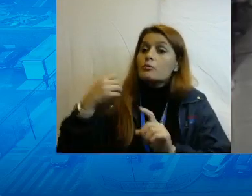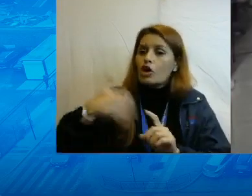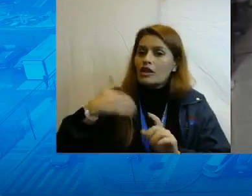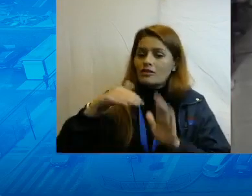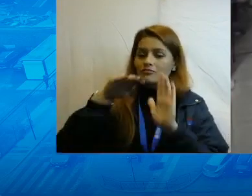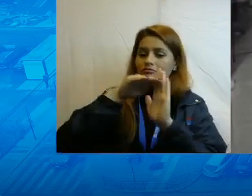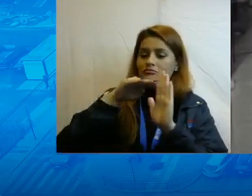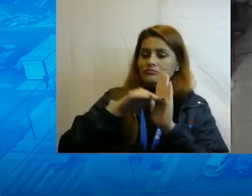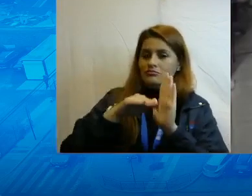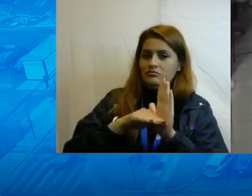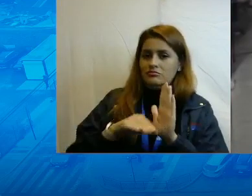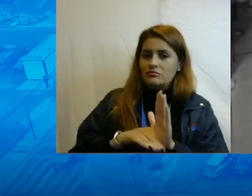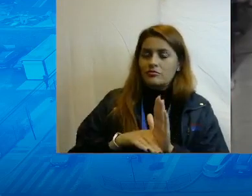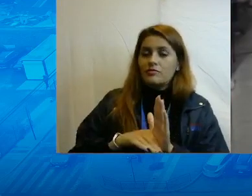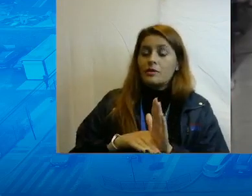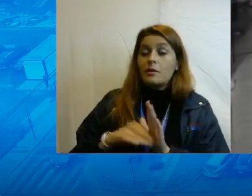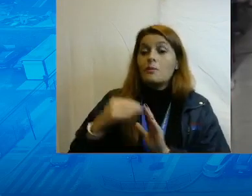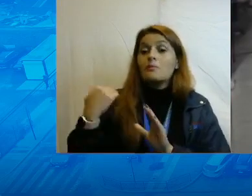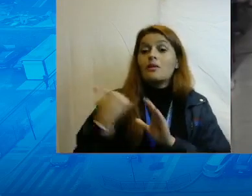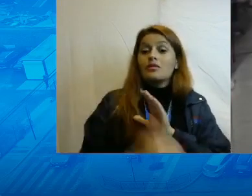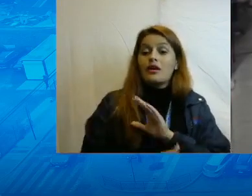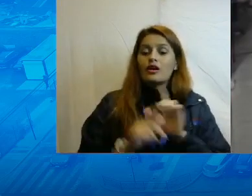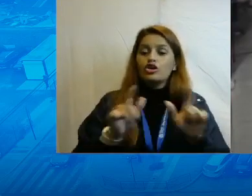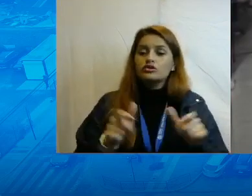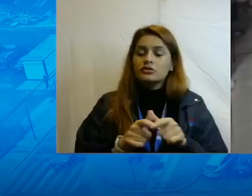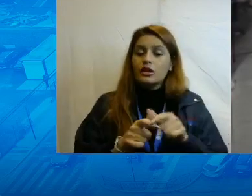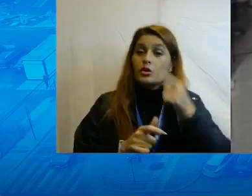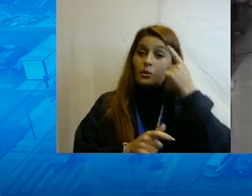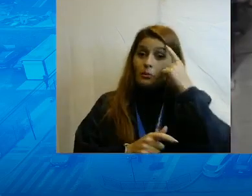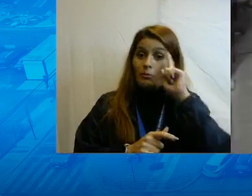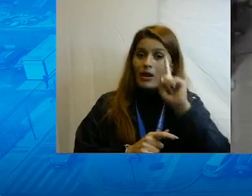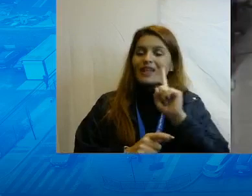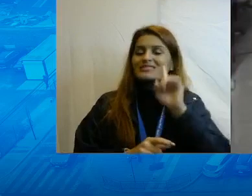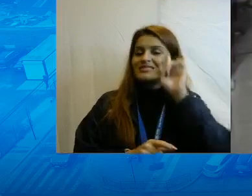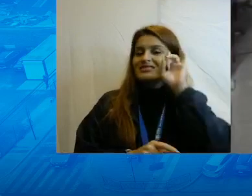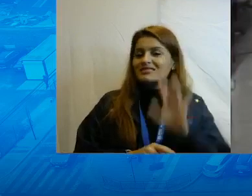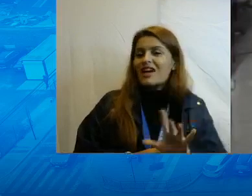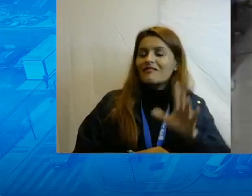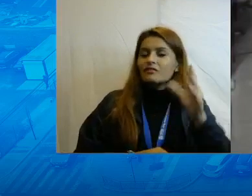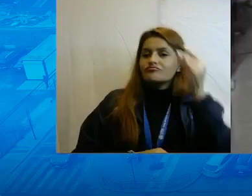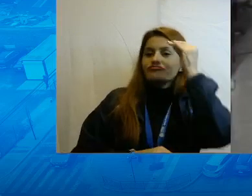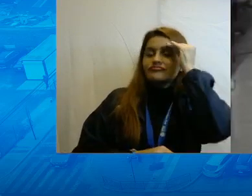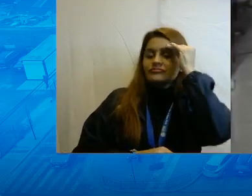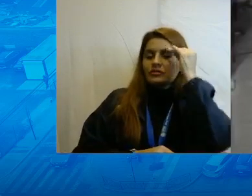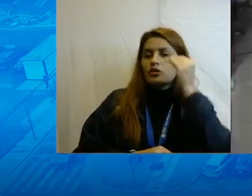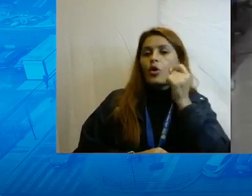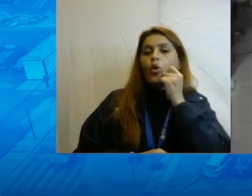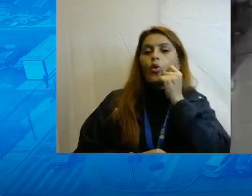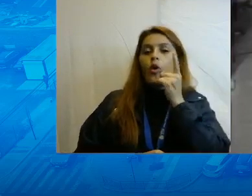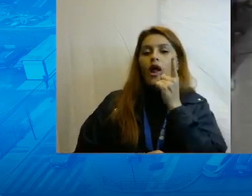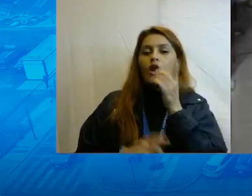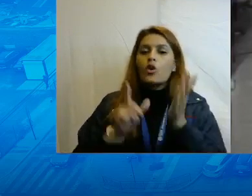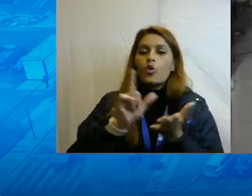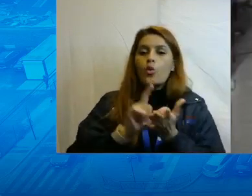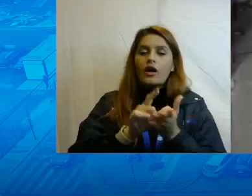como enviarlo al Consejo para que tengan conocimiento también de los puntos que se van a ir interviniendo.